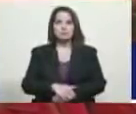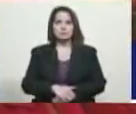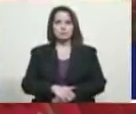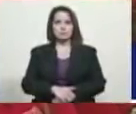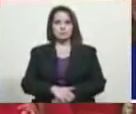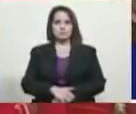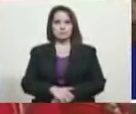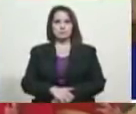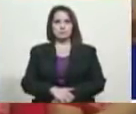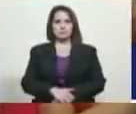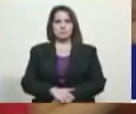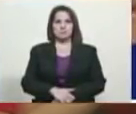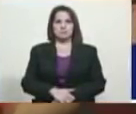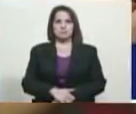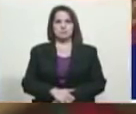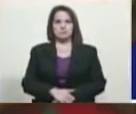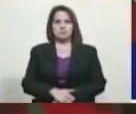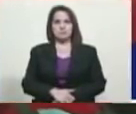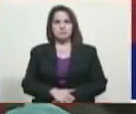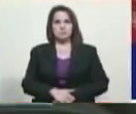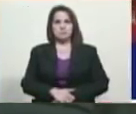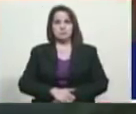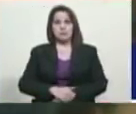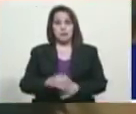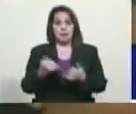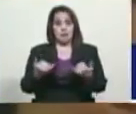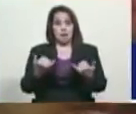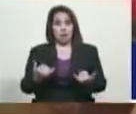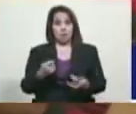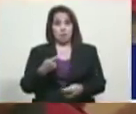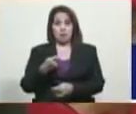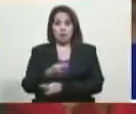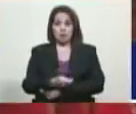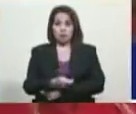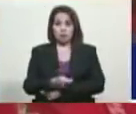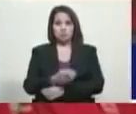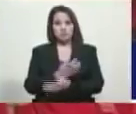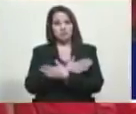que ha dado para esta graduación. Wendy, te felicito.